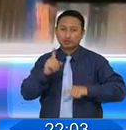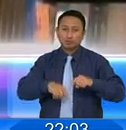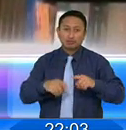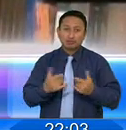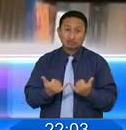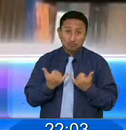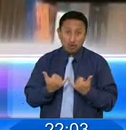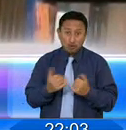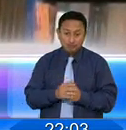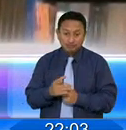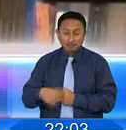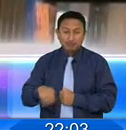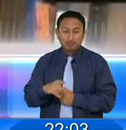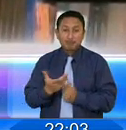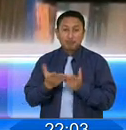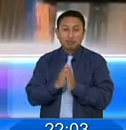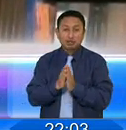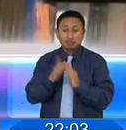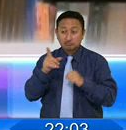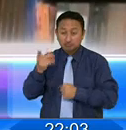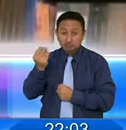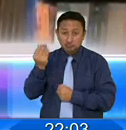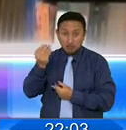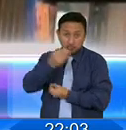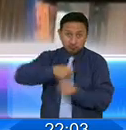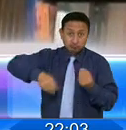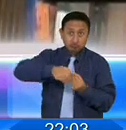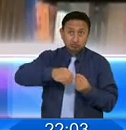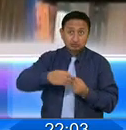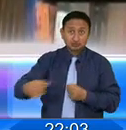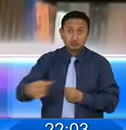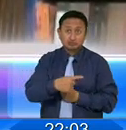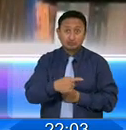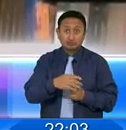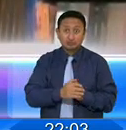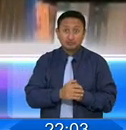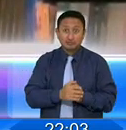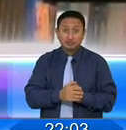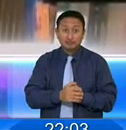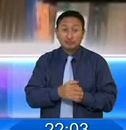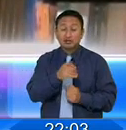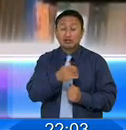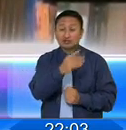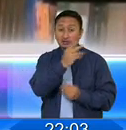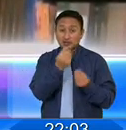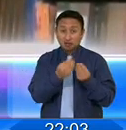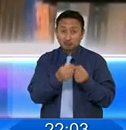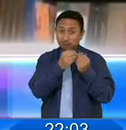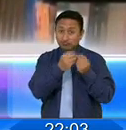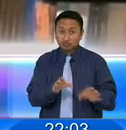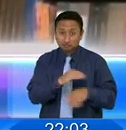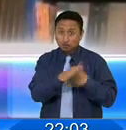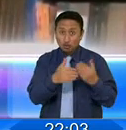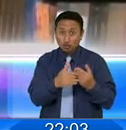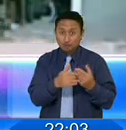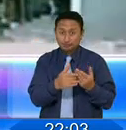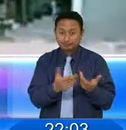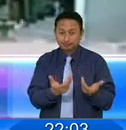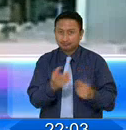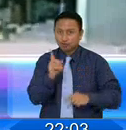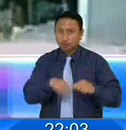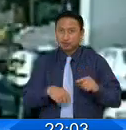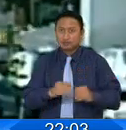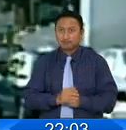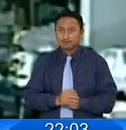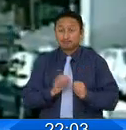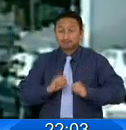aún devolver recursos a acreedores que perdieron definitivamente su dinero. En cuanto